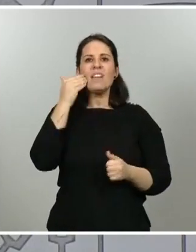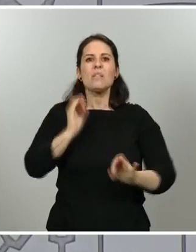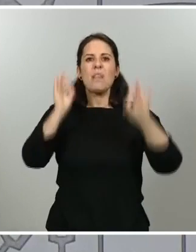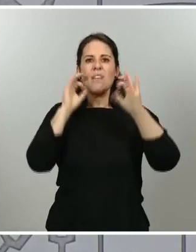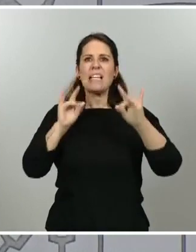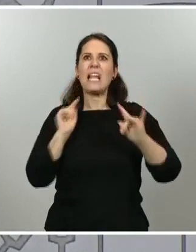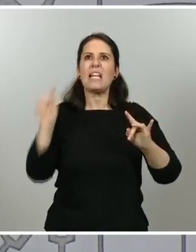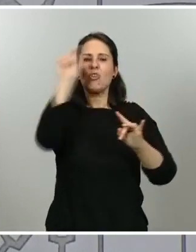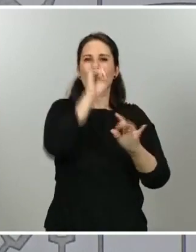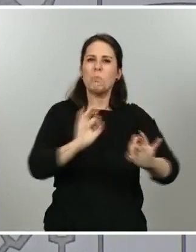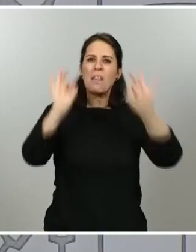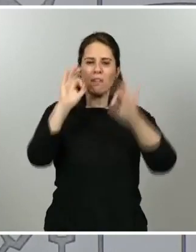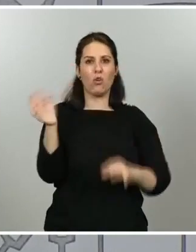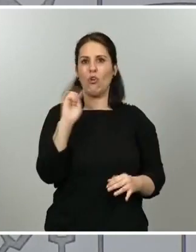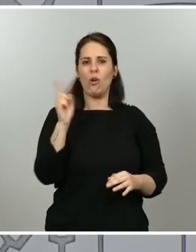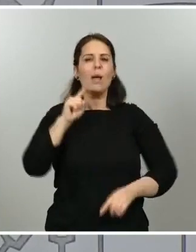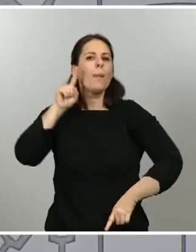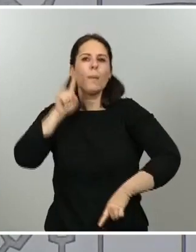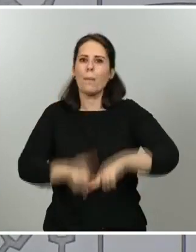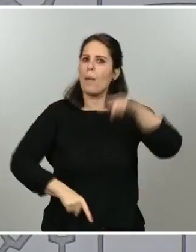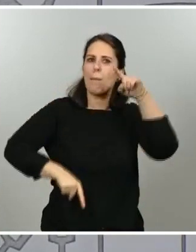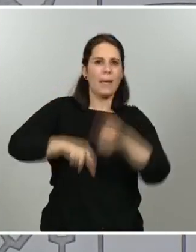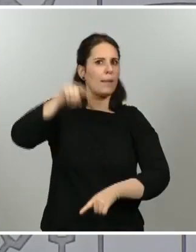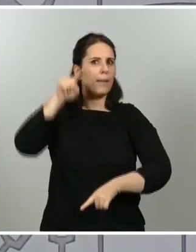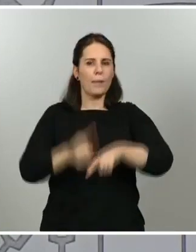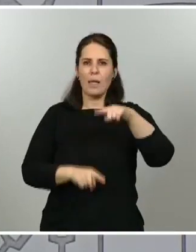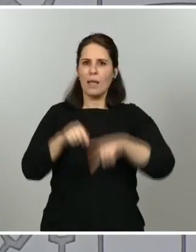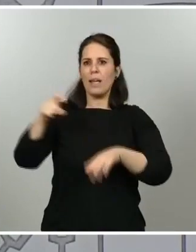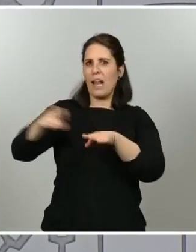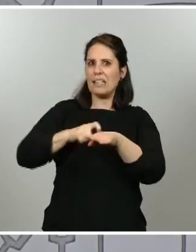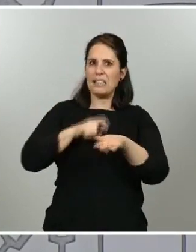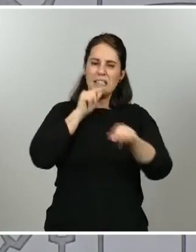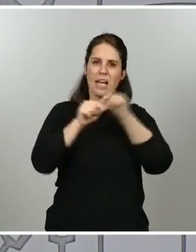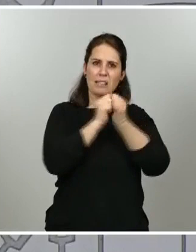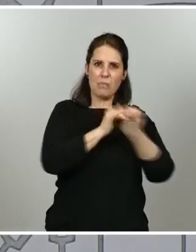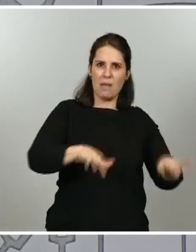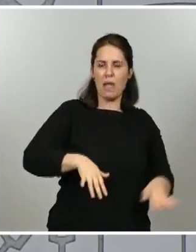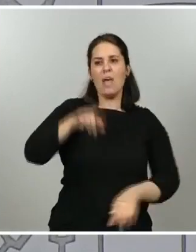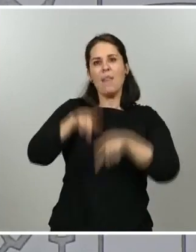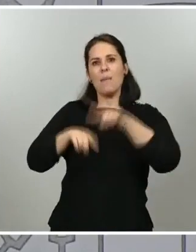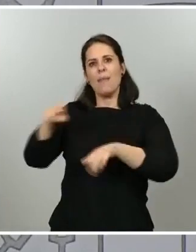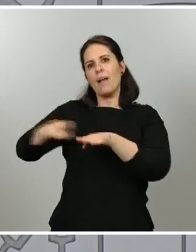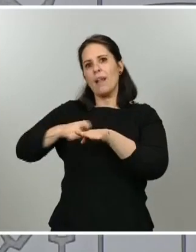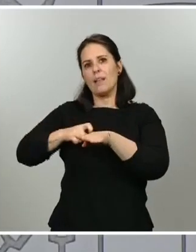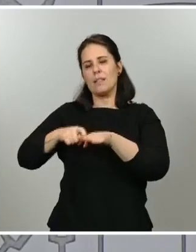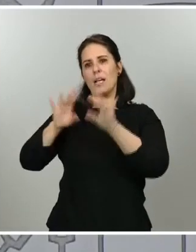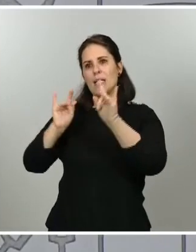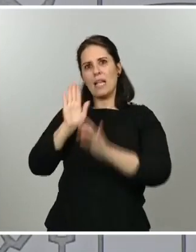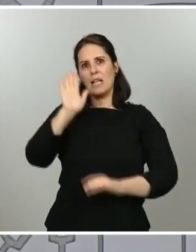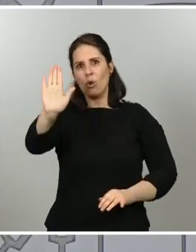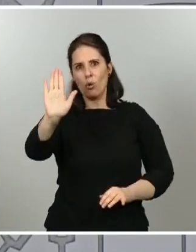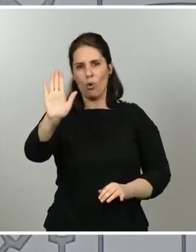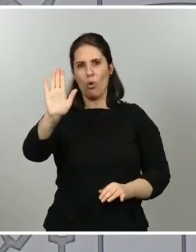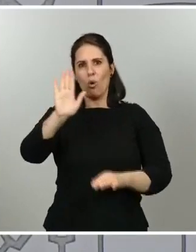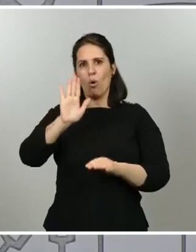de que las condiciones y las características tanto de la epidemia como de los territorios que se propongan para modificar la